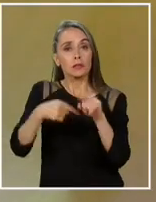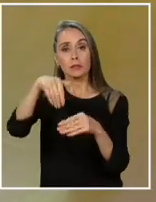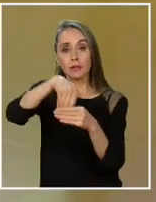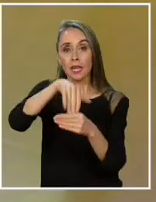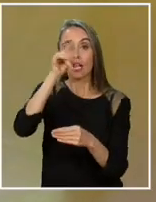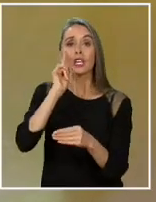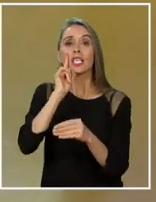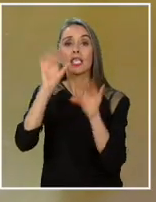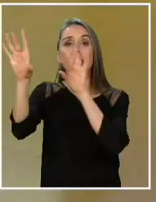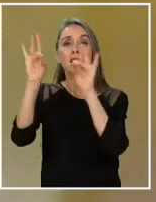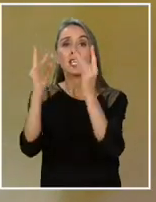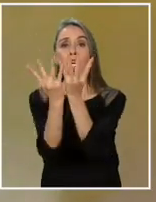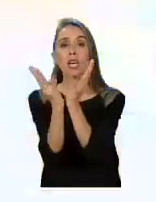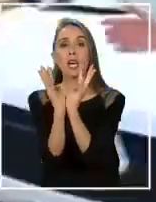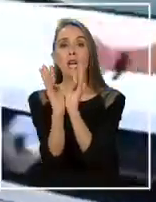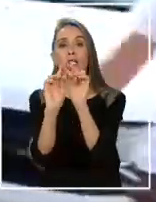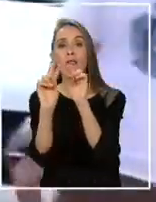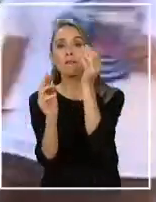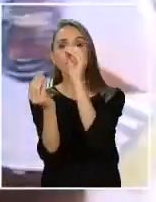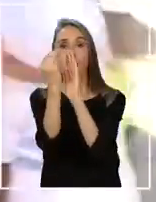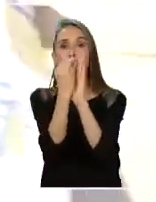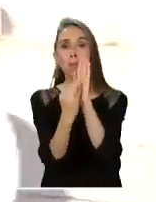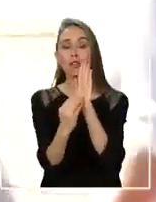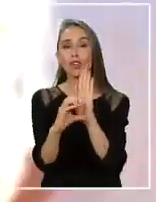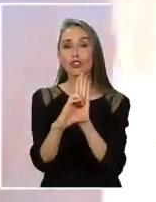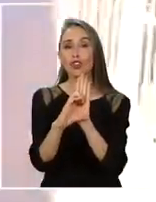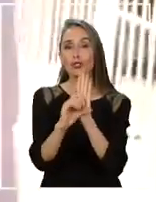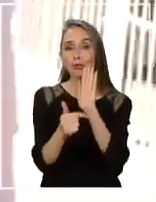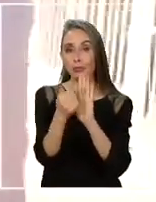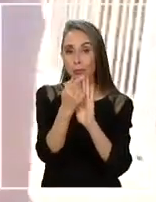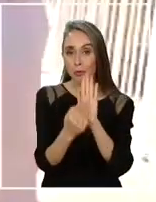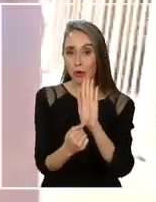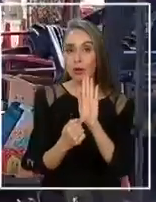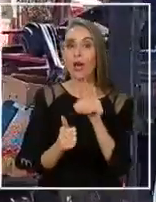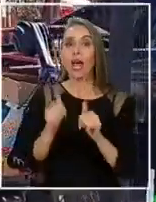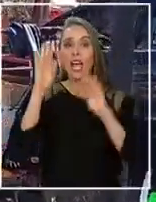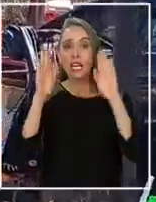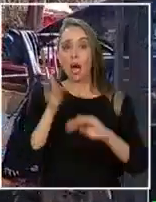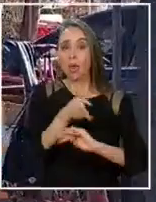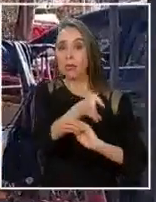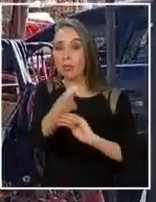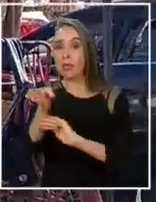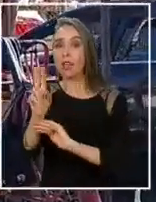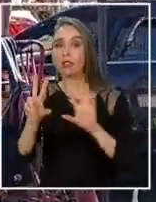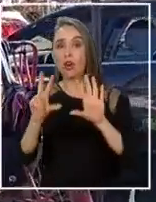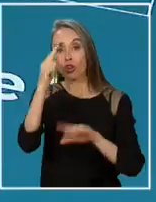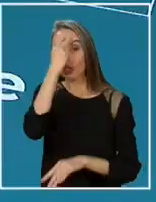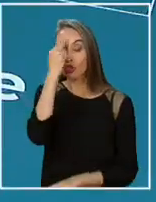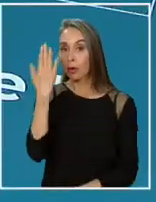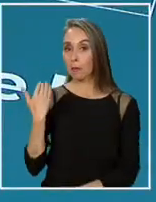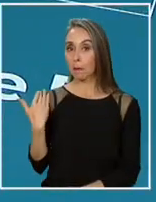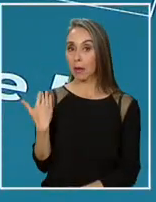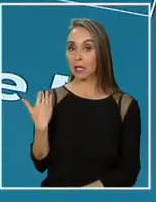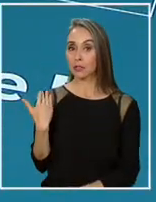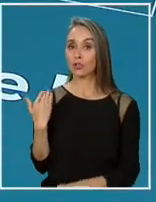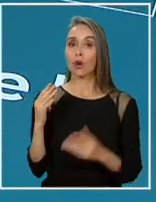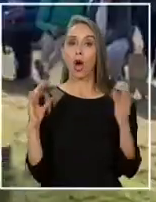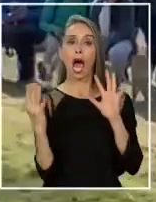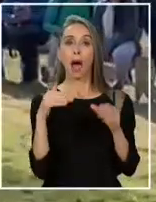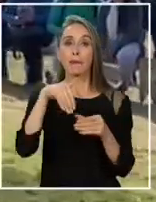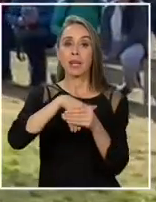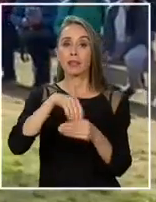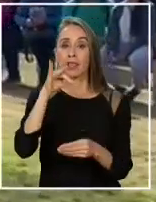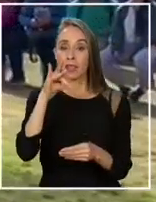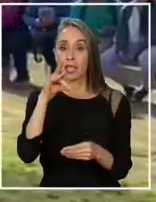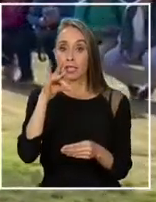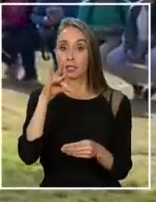a los redactores del texto constitucional. Y aunque el despliegue de los candidatos comenzó el pasado 8 de marzo, el ambiente electoral no se ha